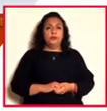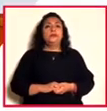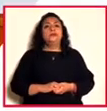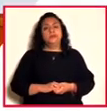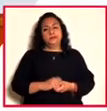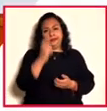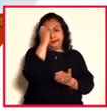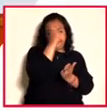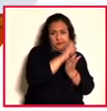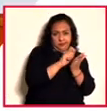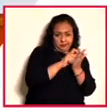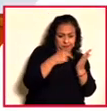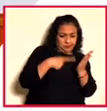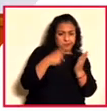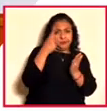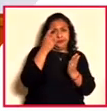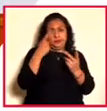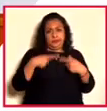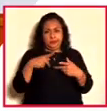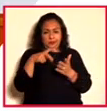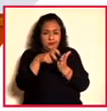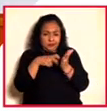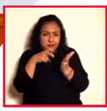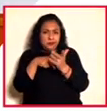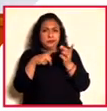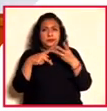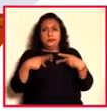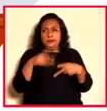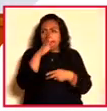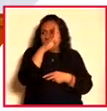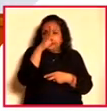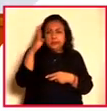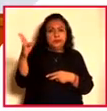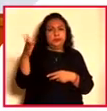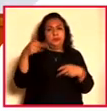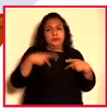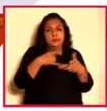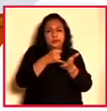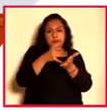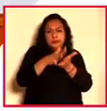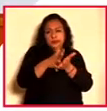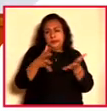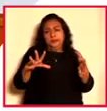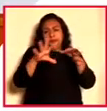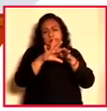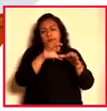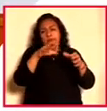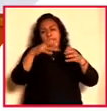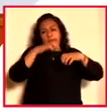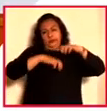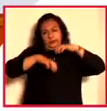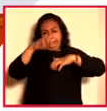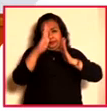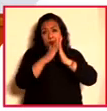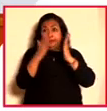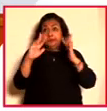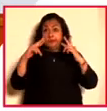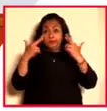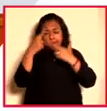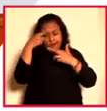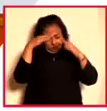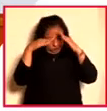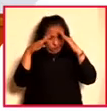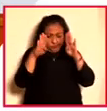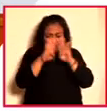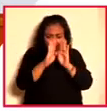Escritores, editores, bibliotecarios, impresores, todos aquellos relacionados con la industria editorial se reúnen para ayudarnos a reflexionar cómo los